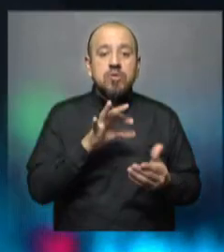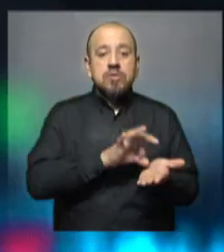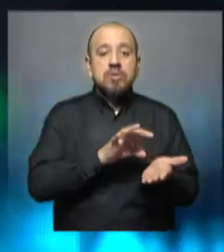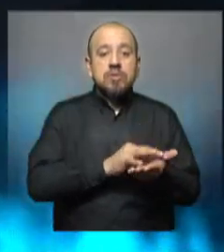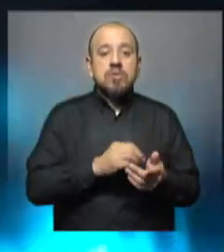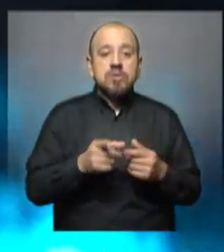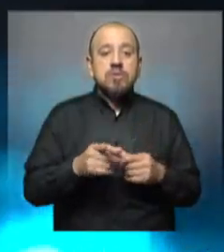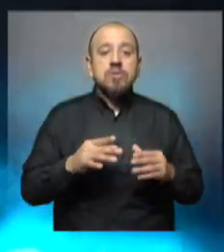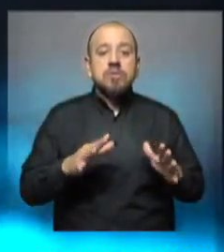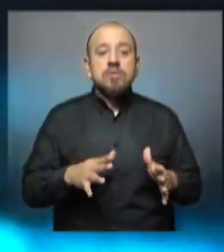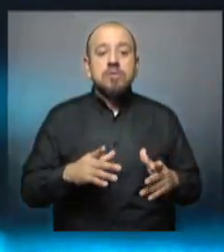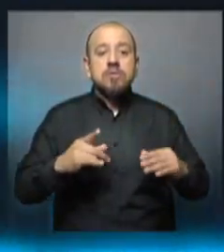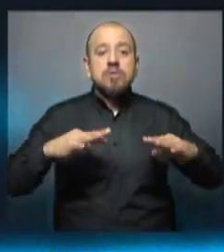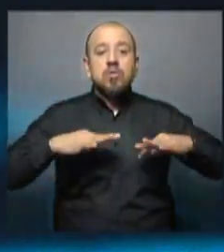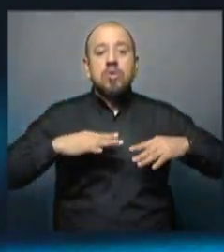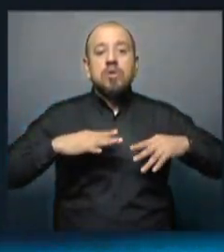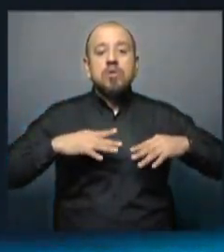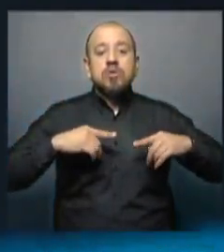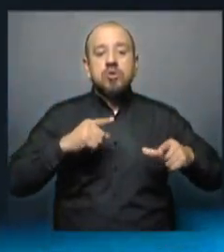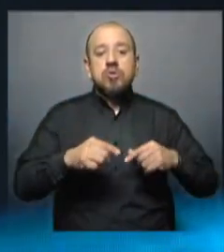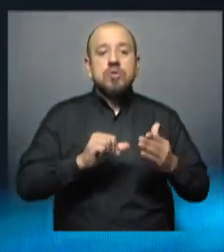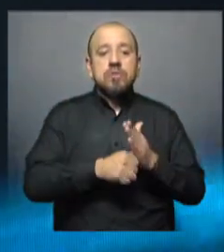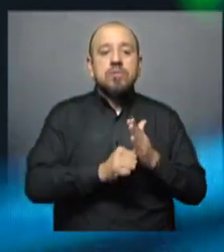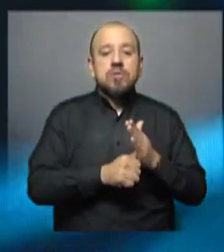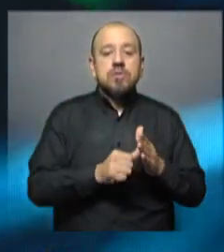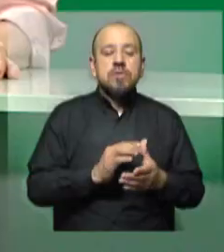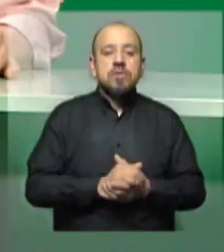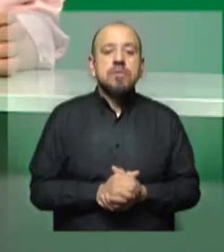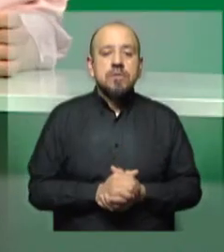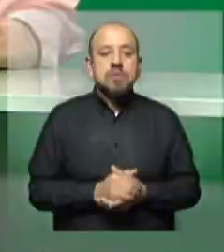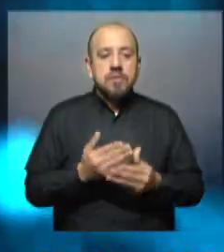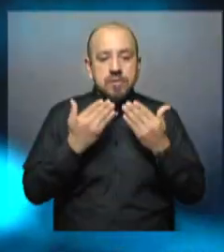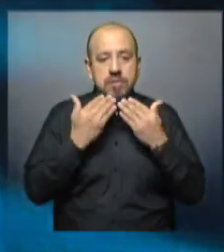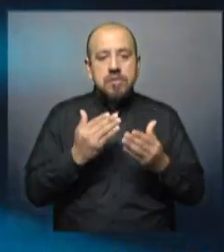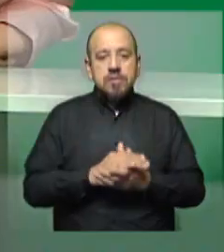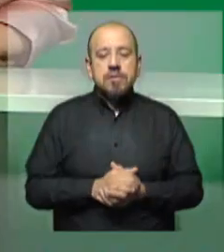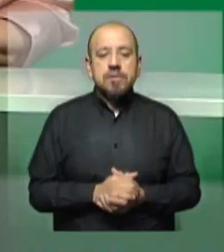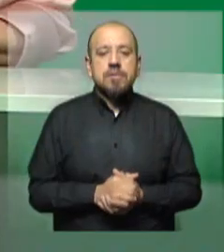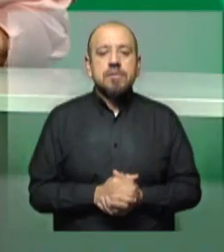básicamente es la parte previsional Gracias hasta la próxima hasta la próxima Muchas gracias